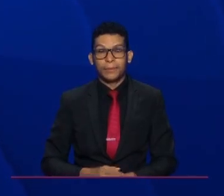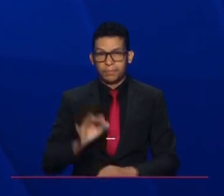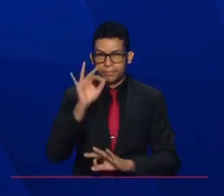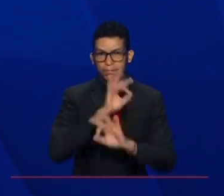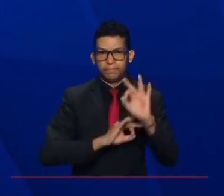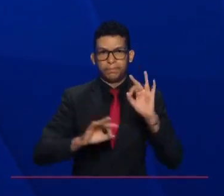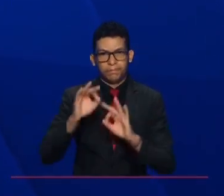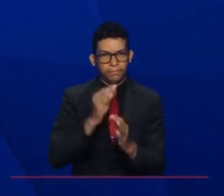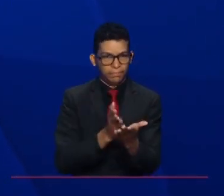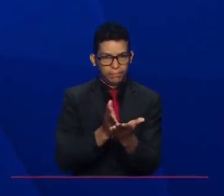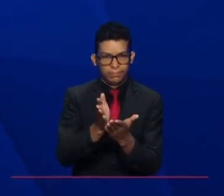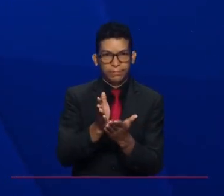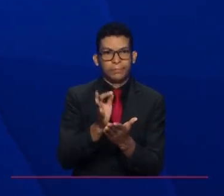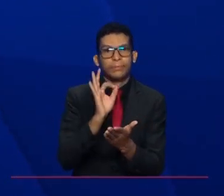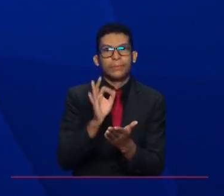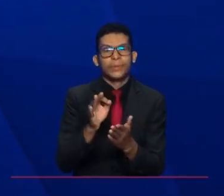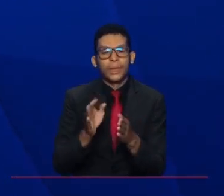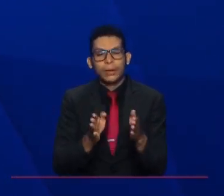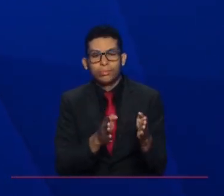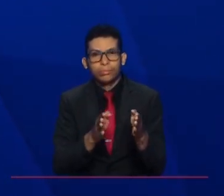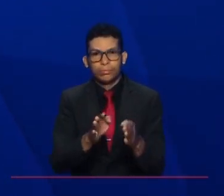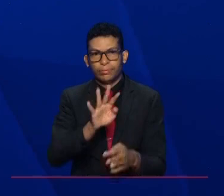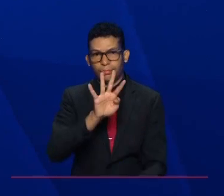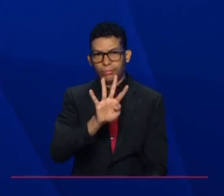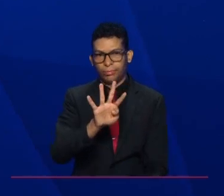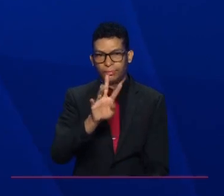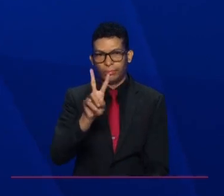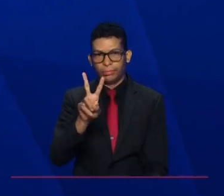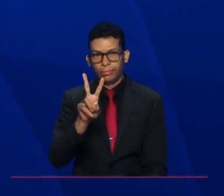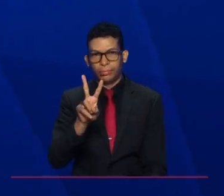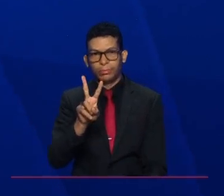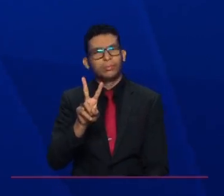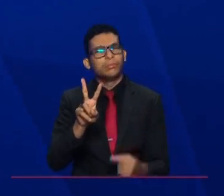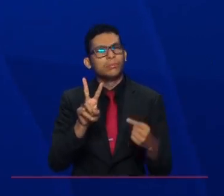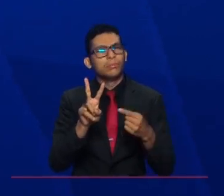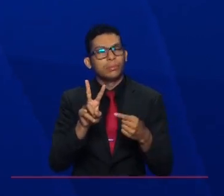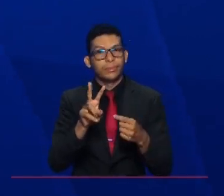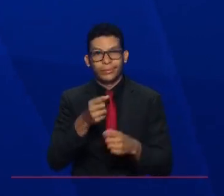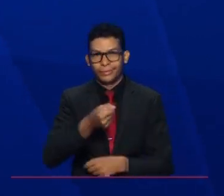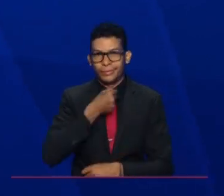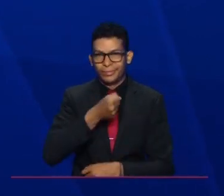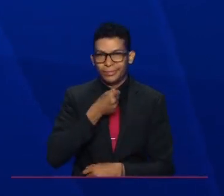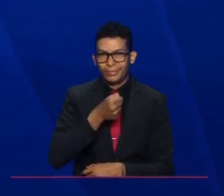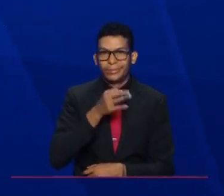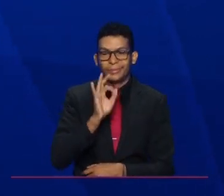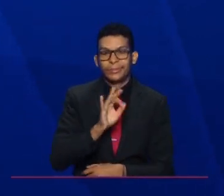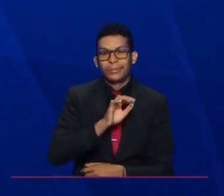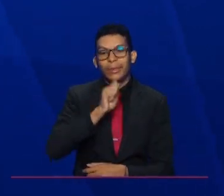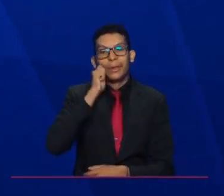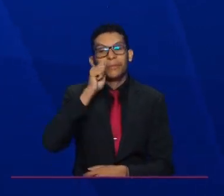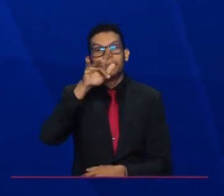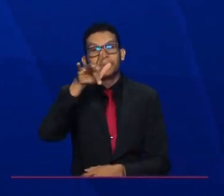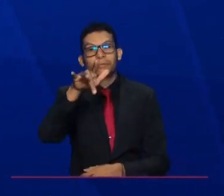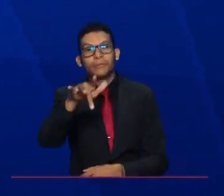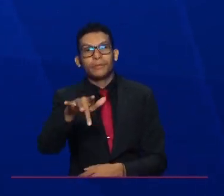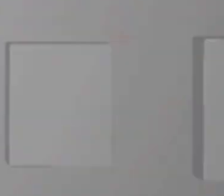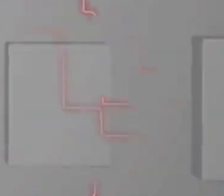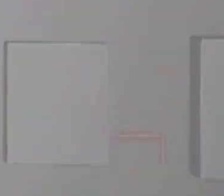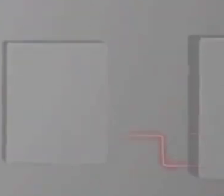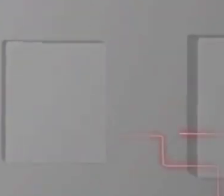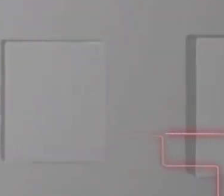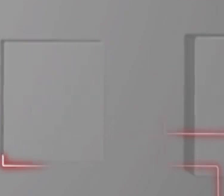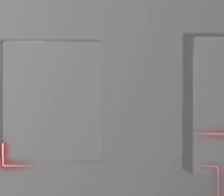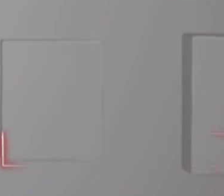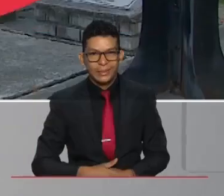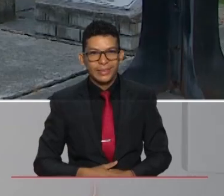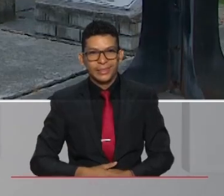Telepacífico continúa en la ruta 42 y nuestro noticiero llega a la Tierra del Alma, uno de los pueblos mágicos del